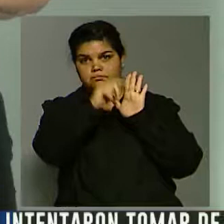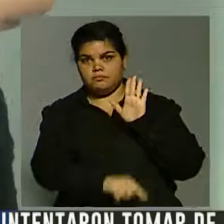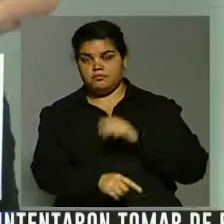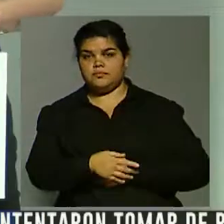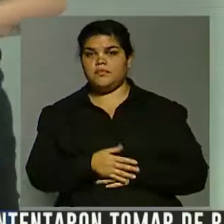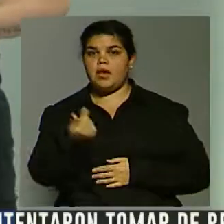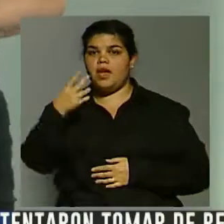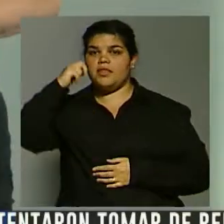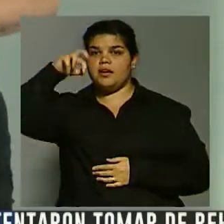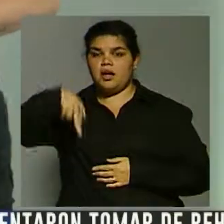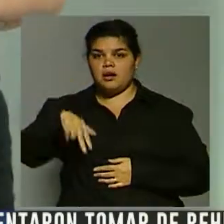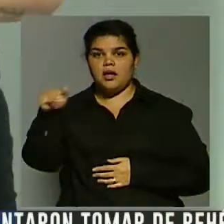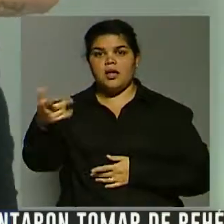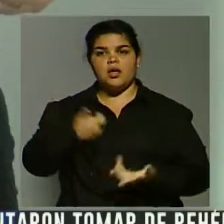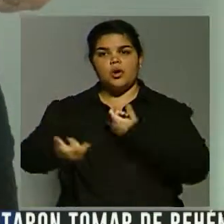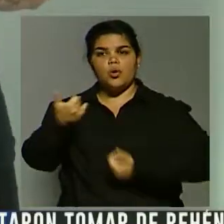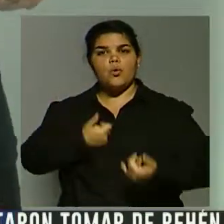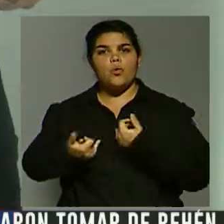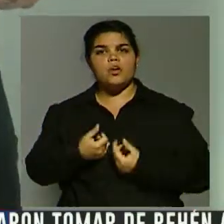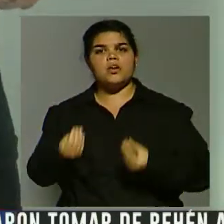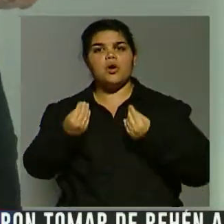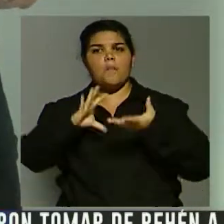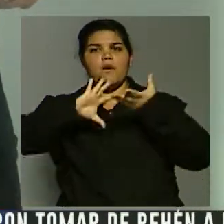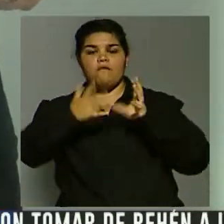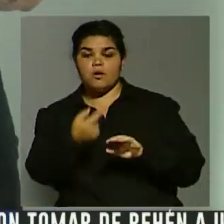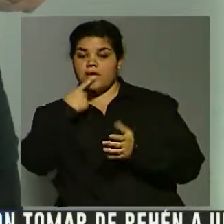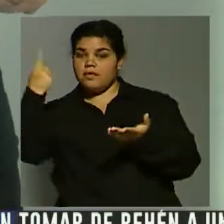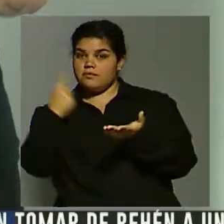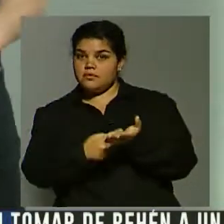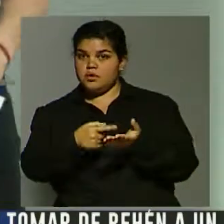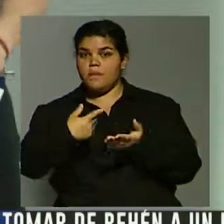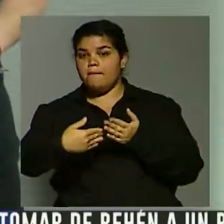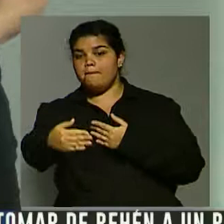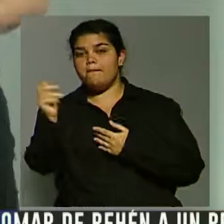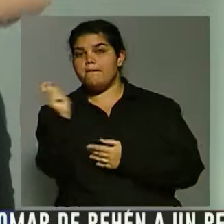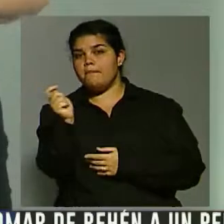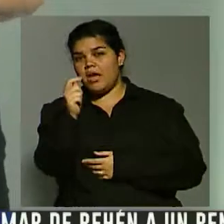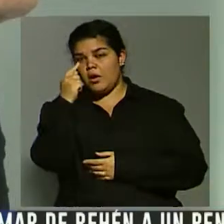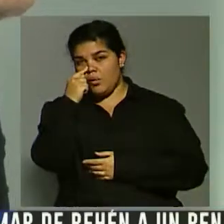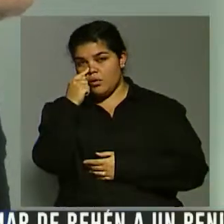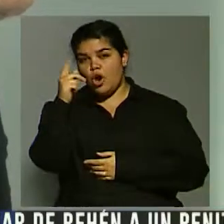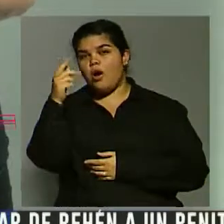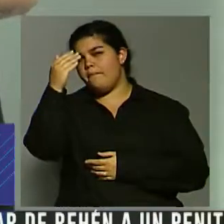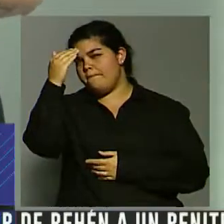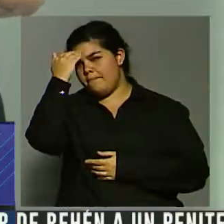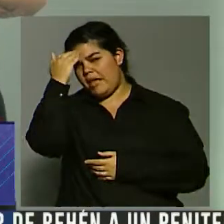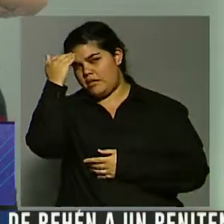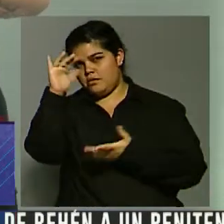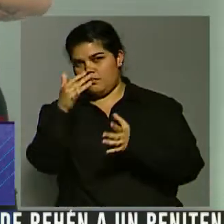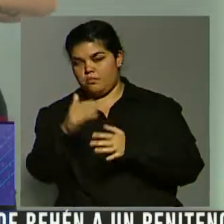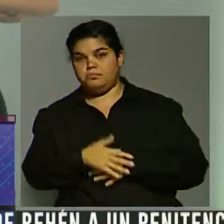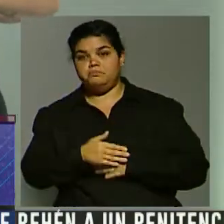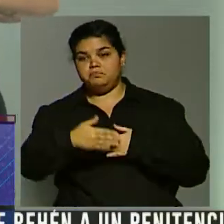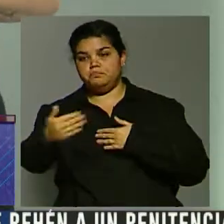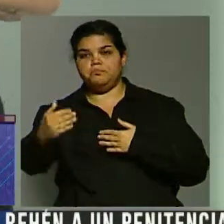Adrián Alín, hablando justamente de cómo se va a implementar esta medida a partir del mes de junio, a mediados de junio, se lanza y será también hasta el